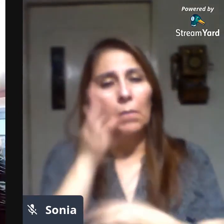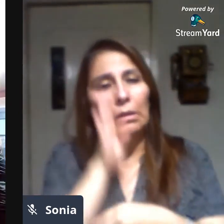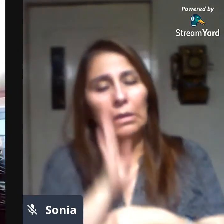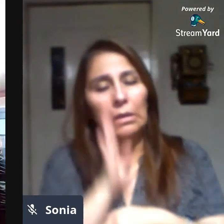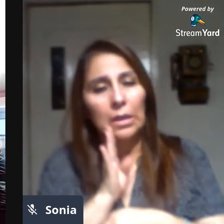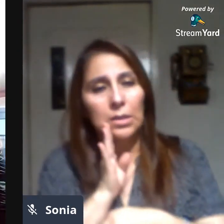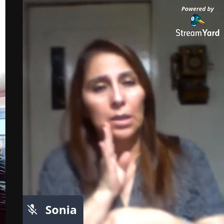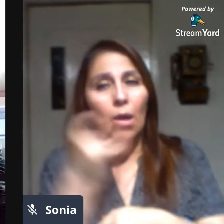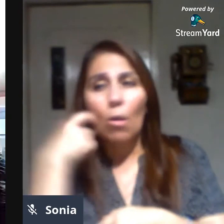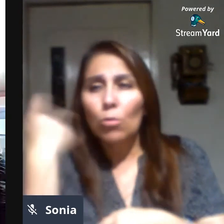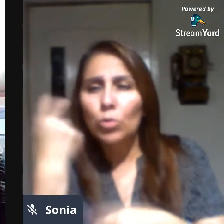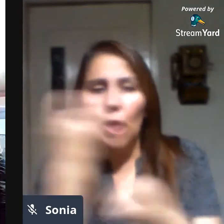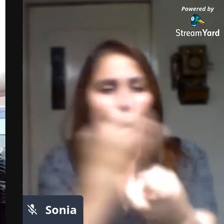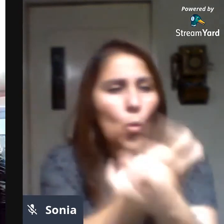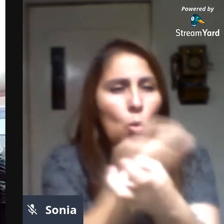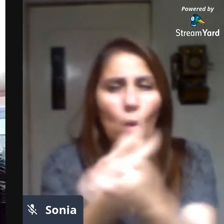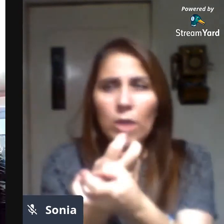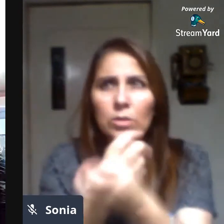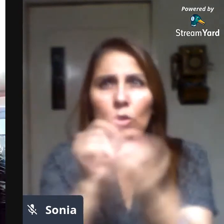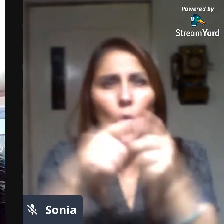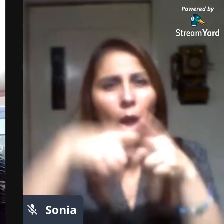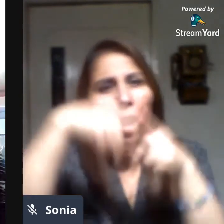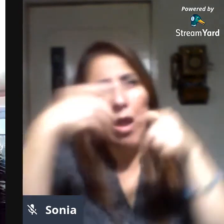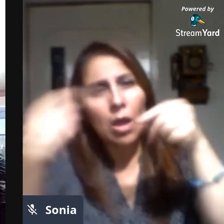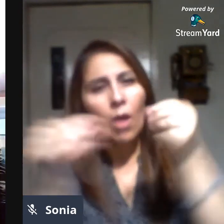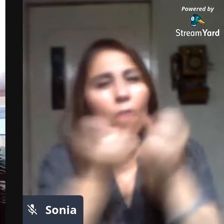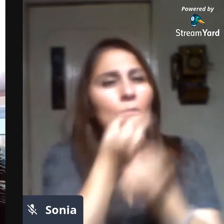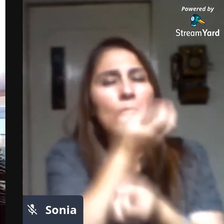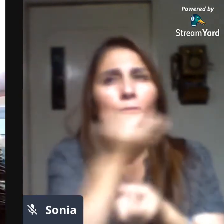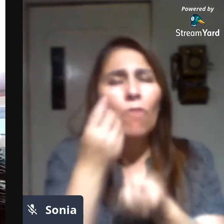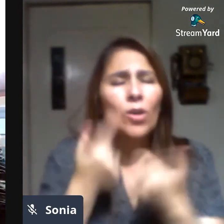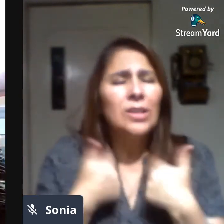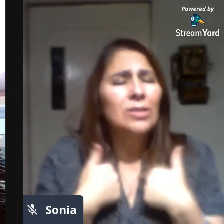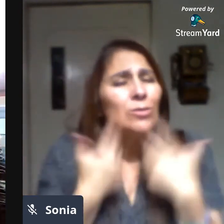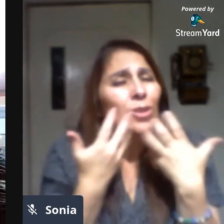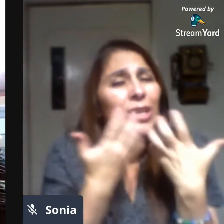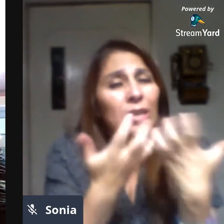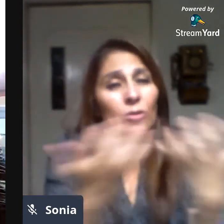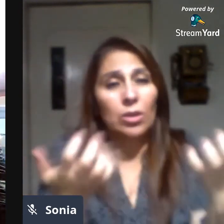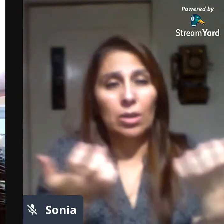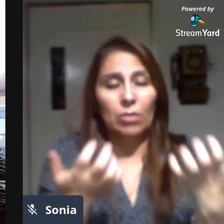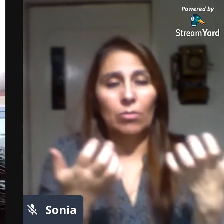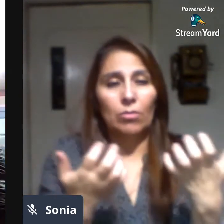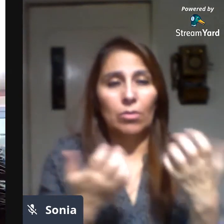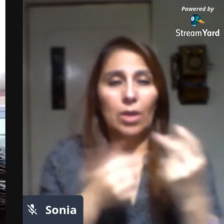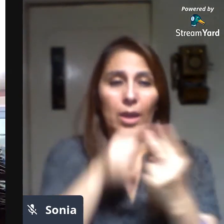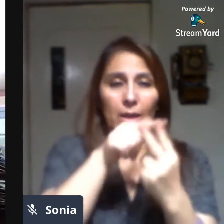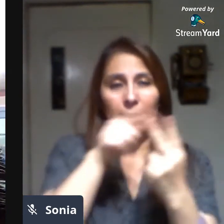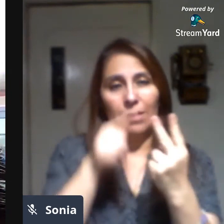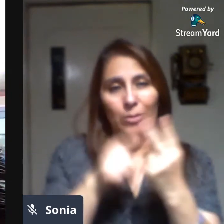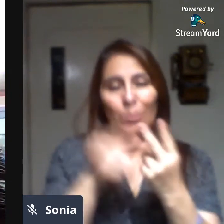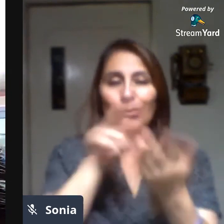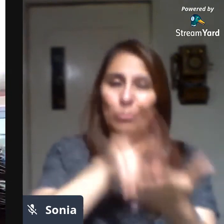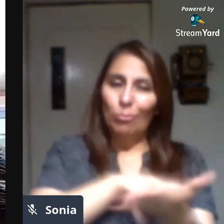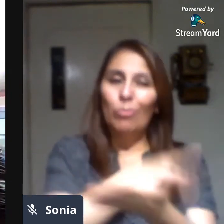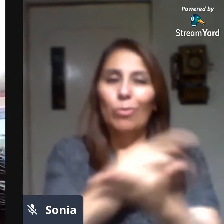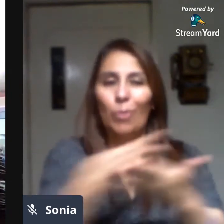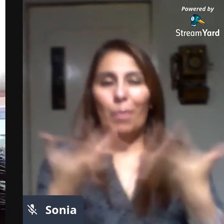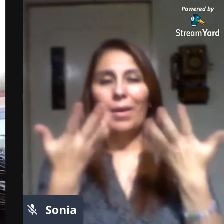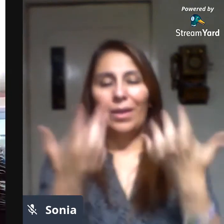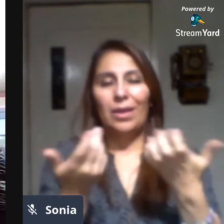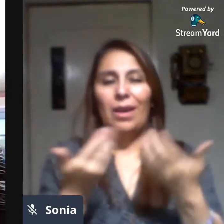quizás es lo que más anhelo entonces ahí están mis dos poemas que quería compartirles a propósito